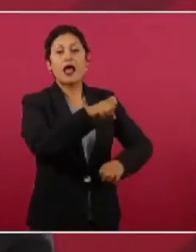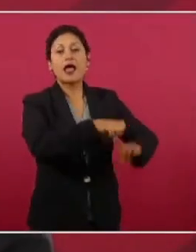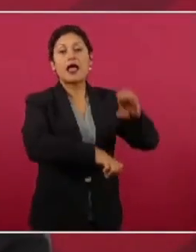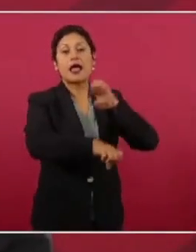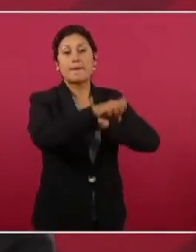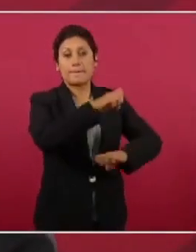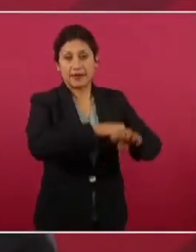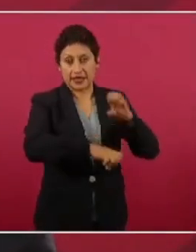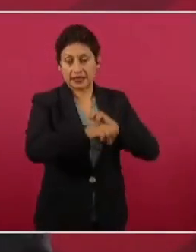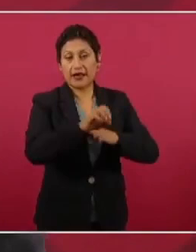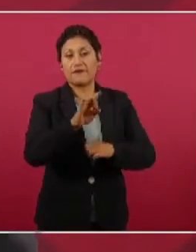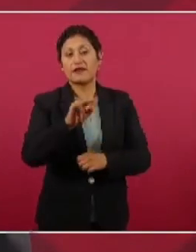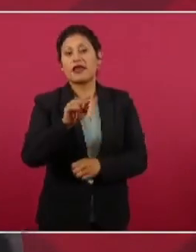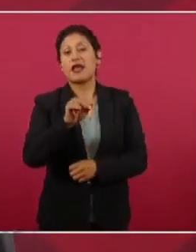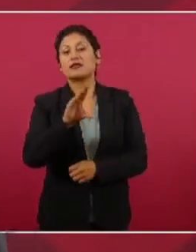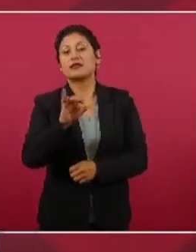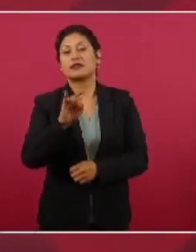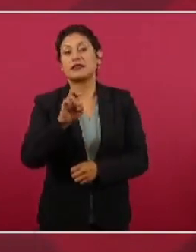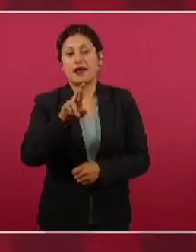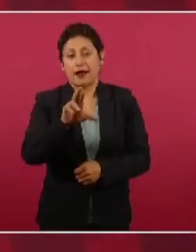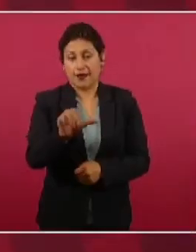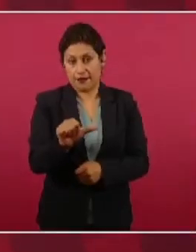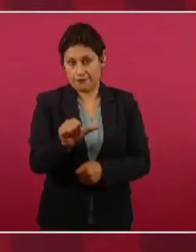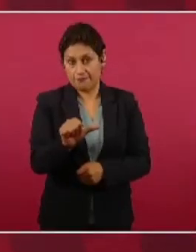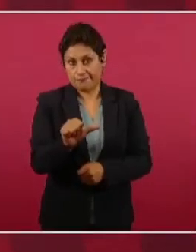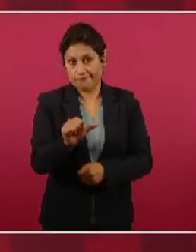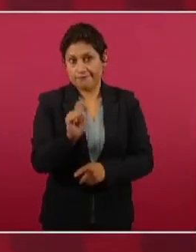Esa financiera,